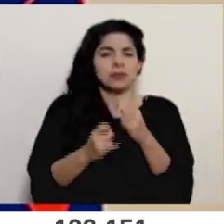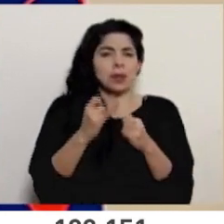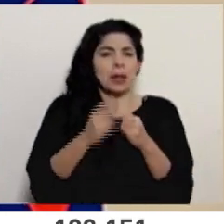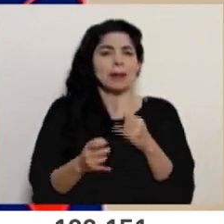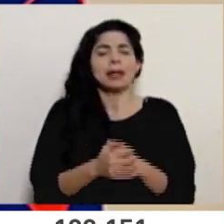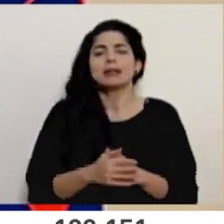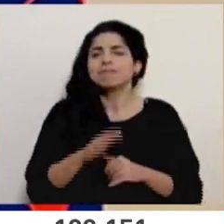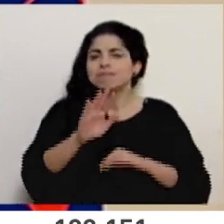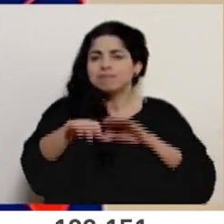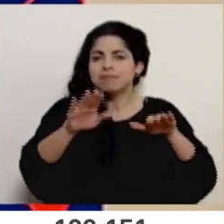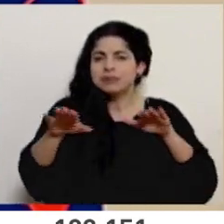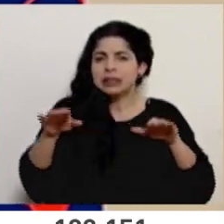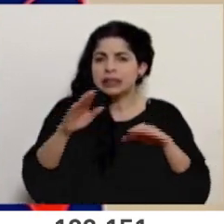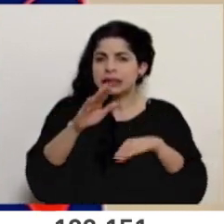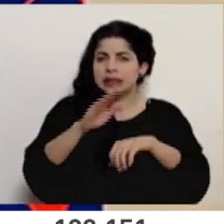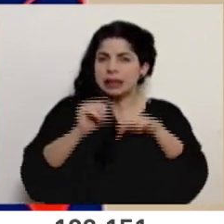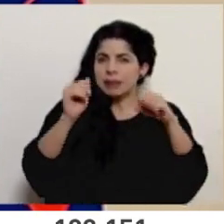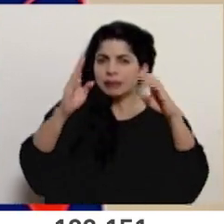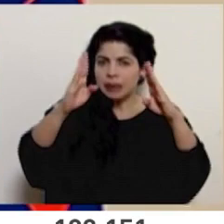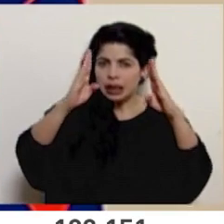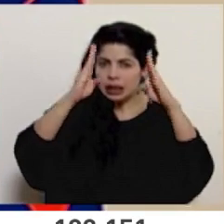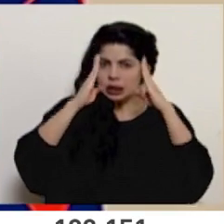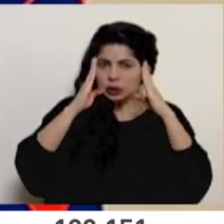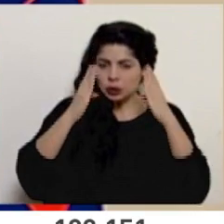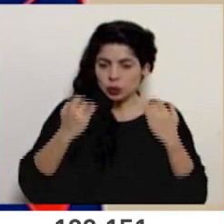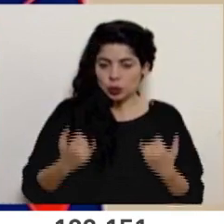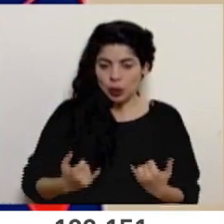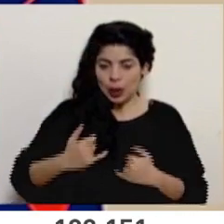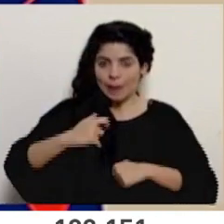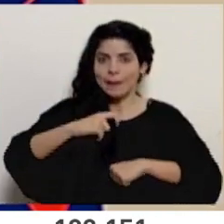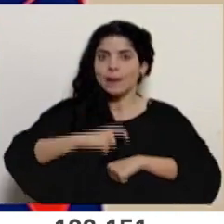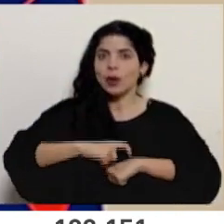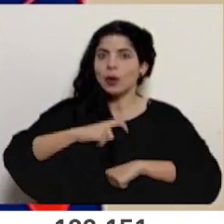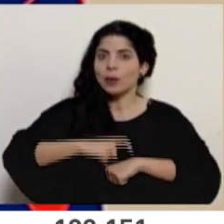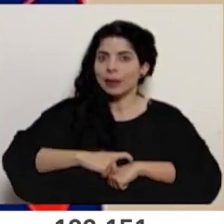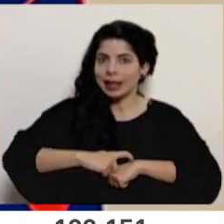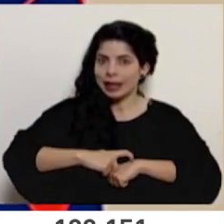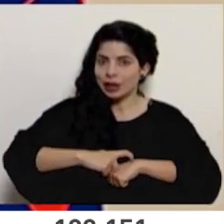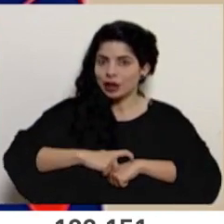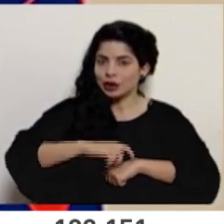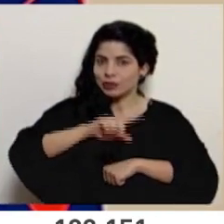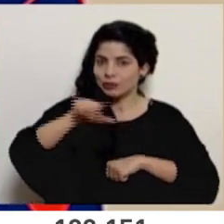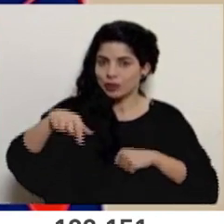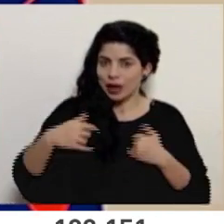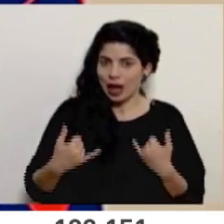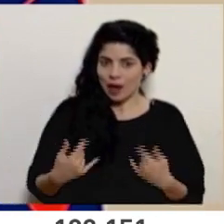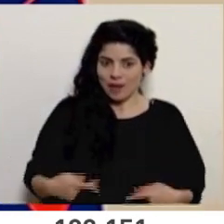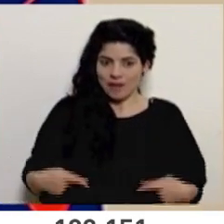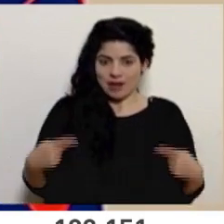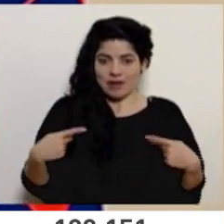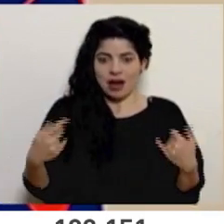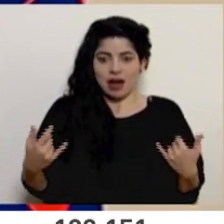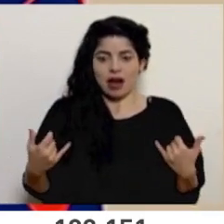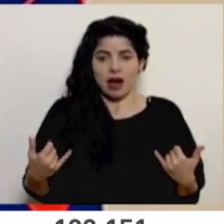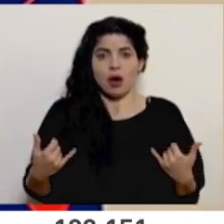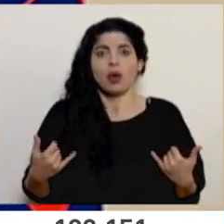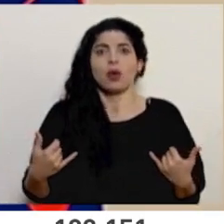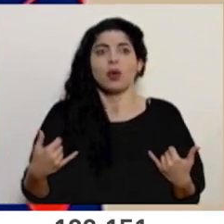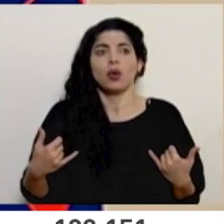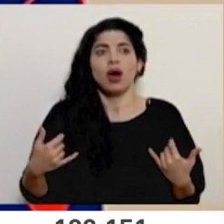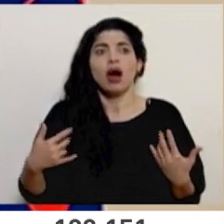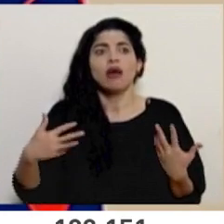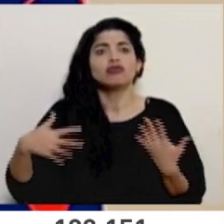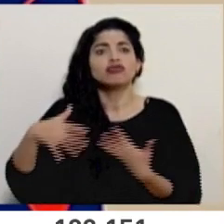hacer el llamado de atención sobre el momento en que vivimos. Estamos en este momento circulando